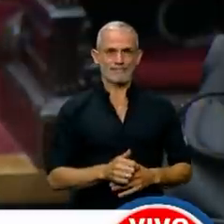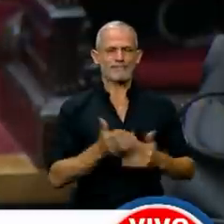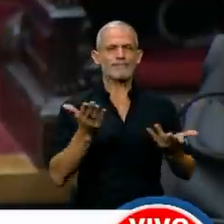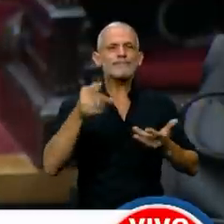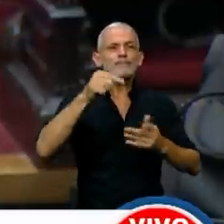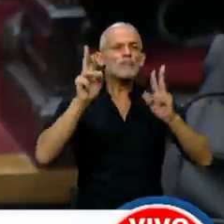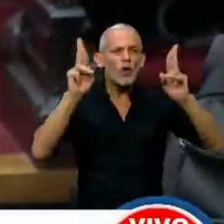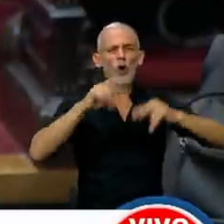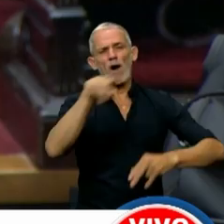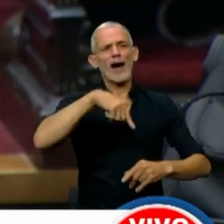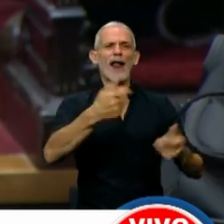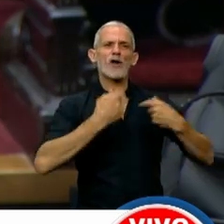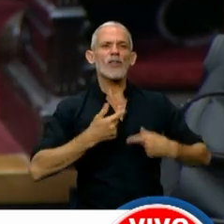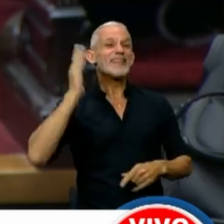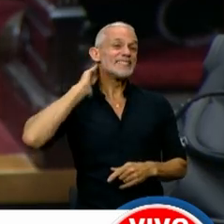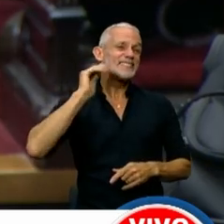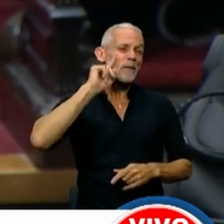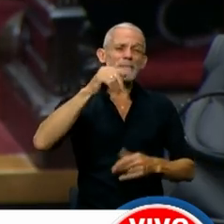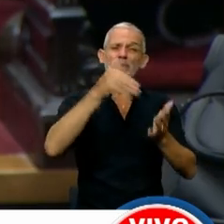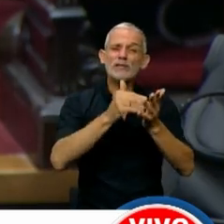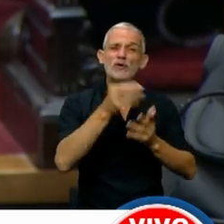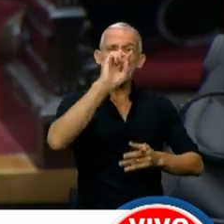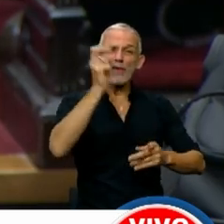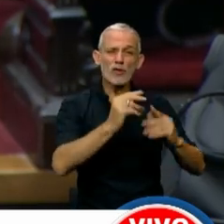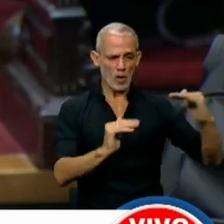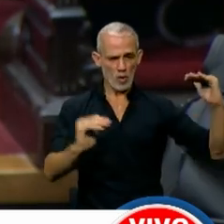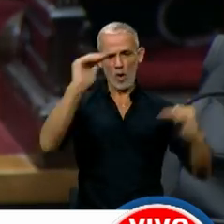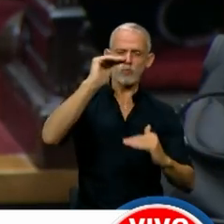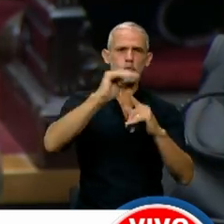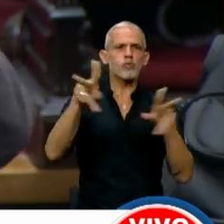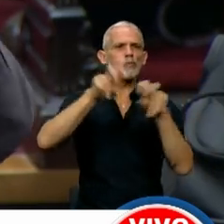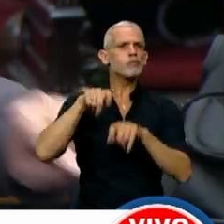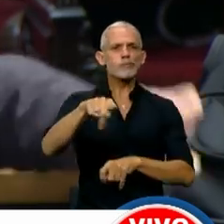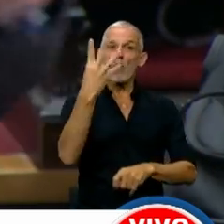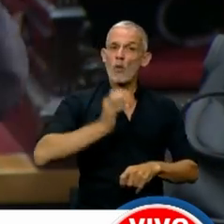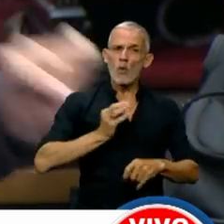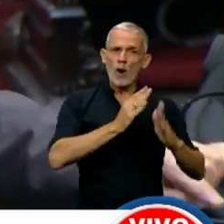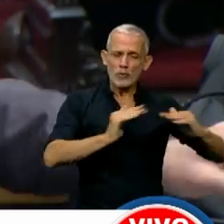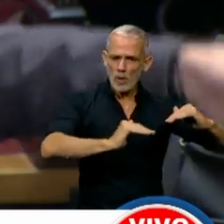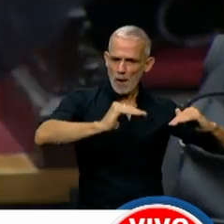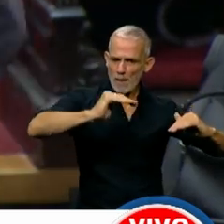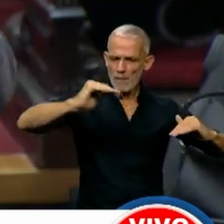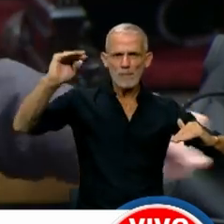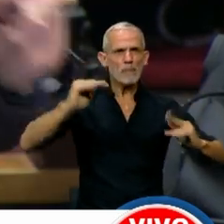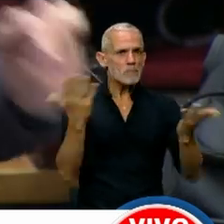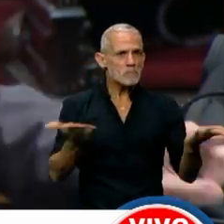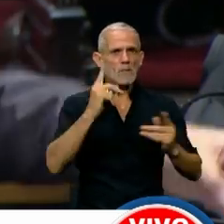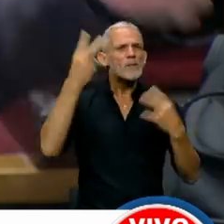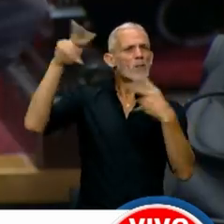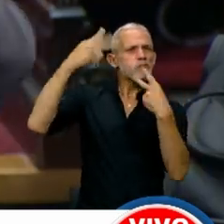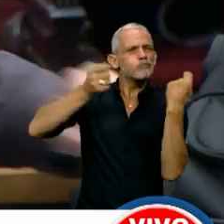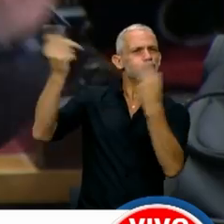ojalá nos dejen 16 mil millones de dólares de superávit fiscal y 4 años de crecimiento de las